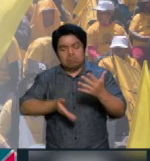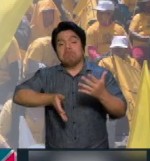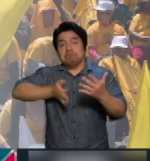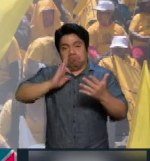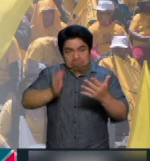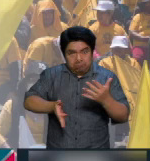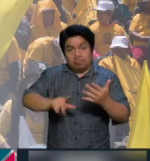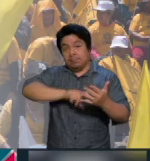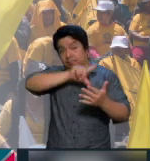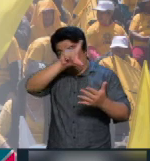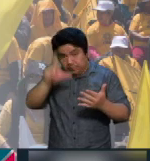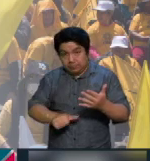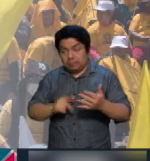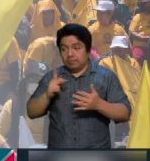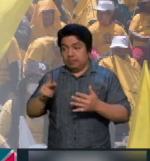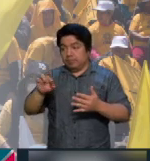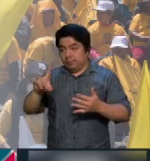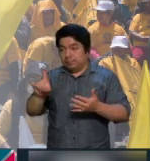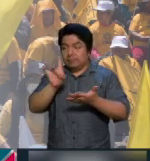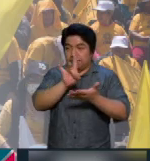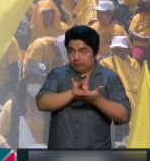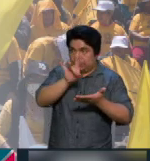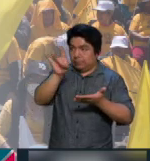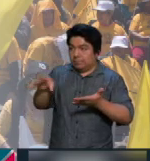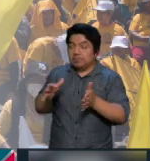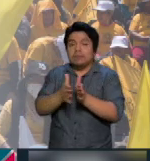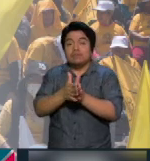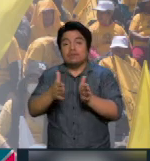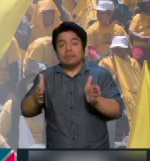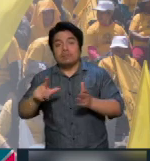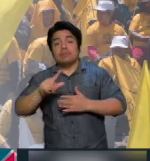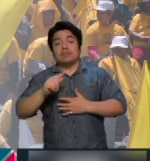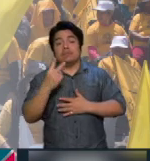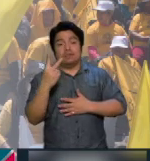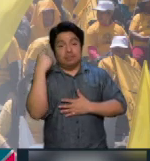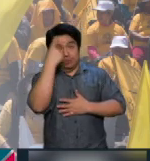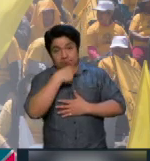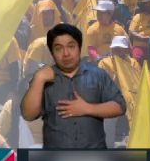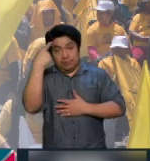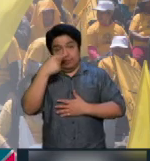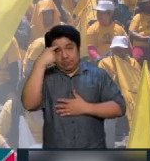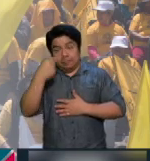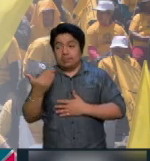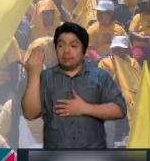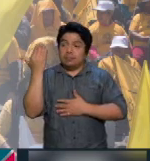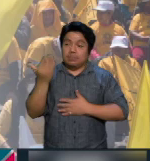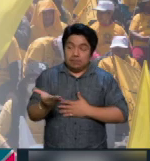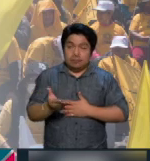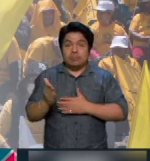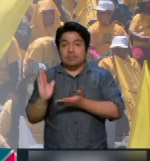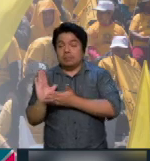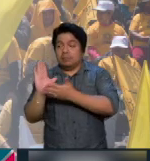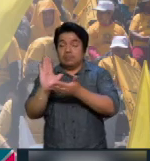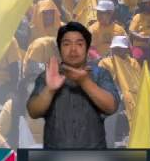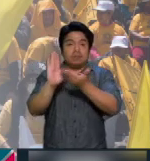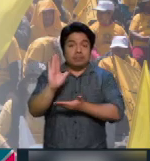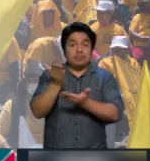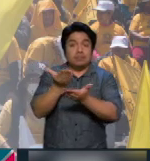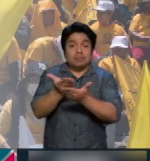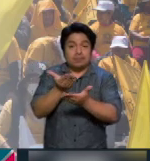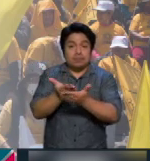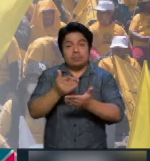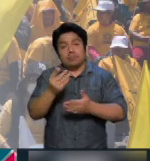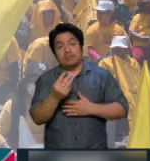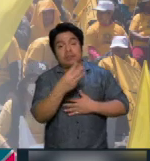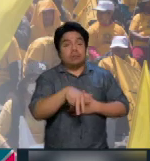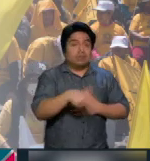Junta deberá notificar oficialmente al PRD, que tendrá un plazo de 72 horas para solicitar audiencia y presentar pruebas, a fin de que entre